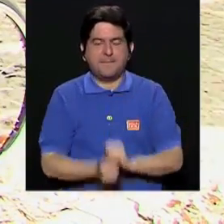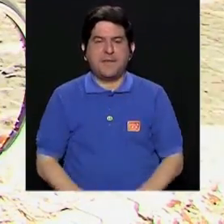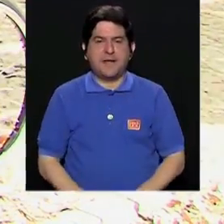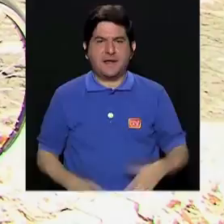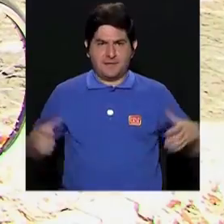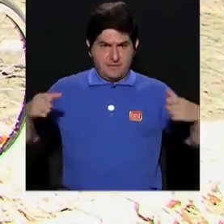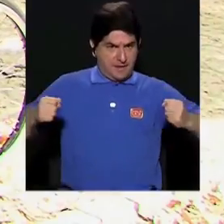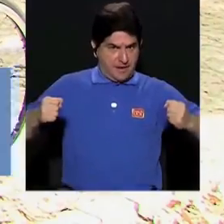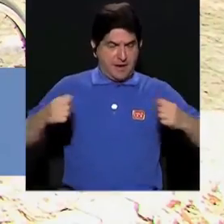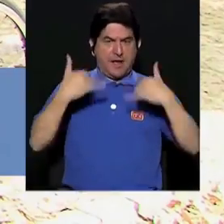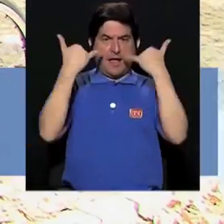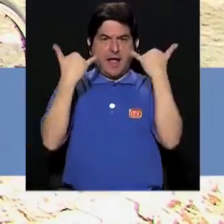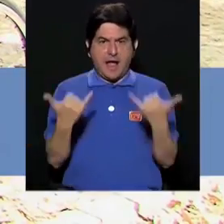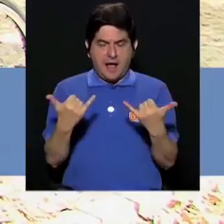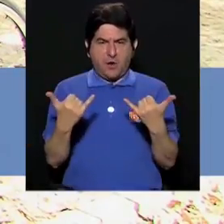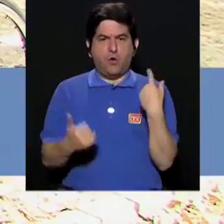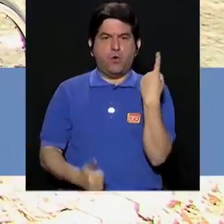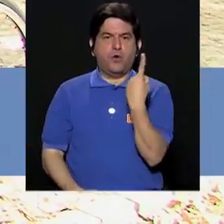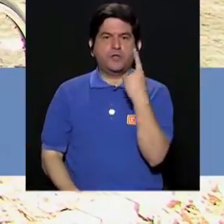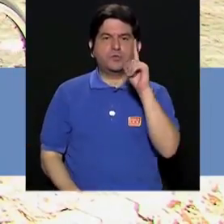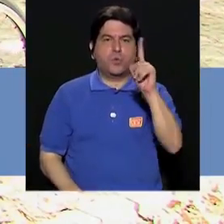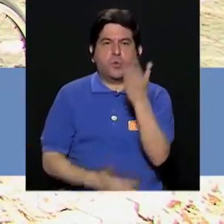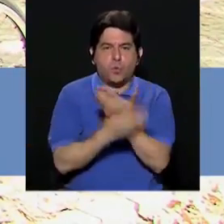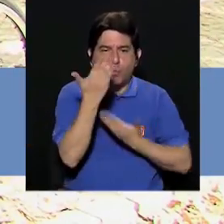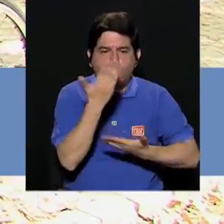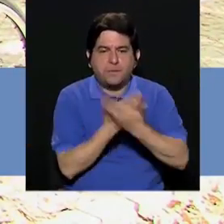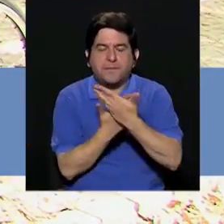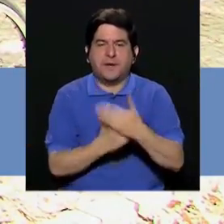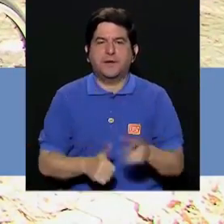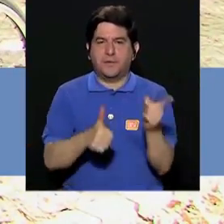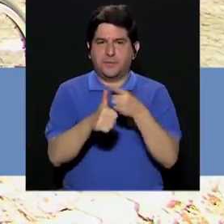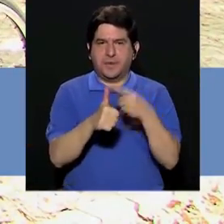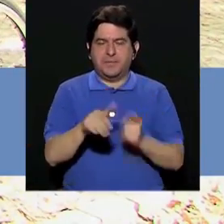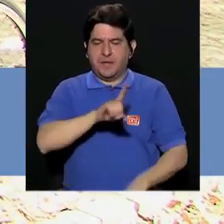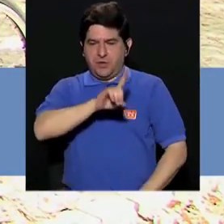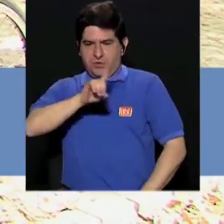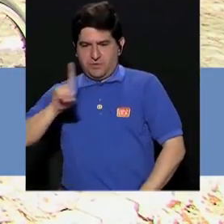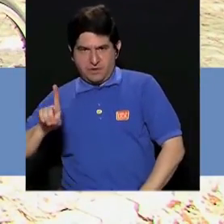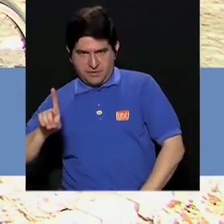Ahora lo que vamos a hacer es que el agarre lo vamos a hacer solo con una mano. Primero con la derecha